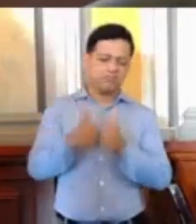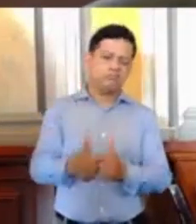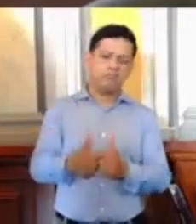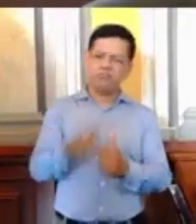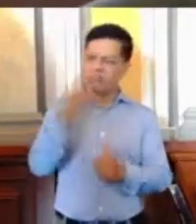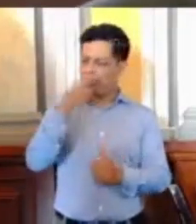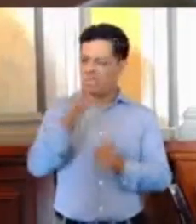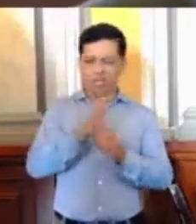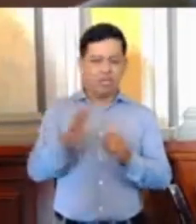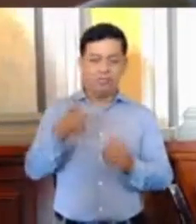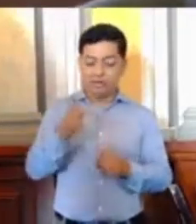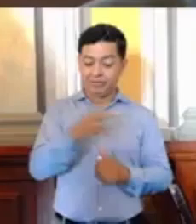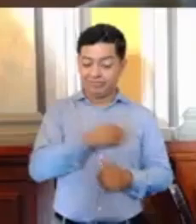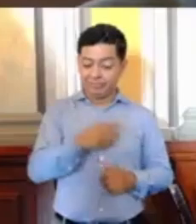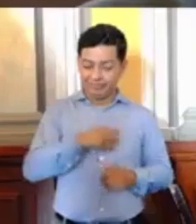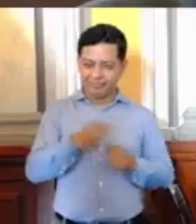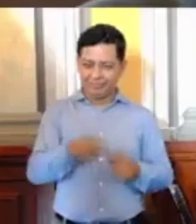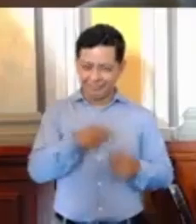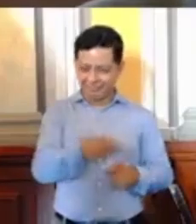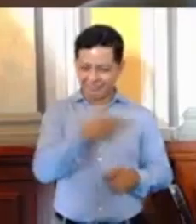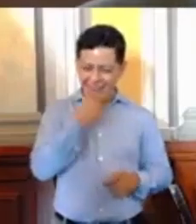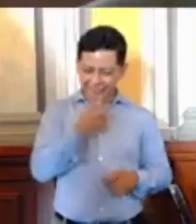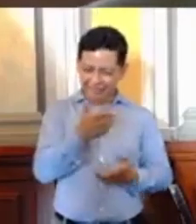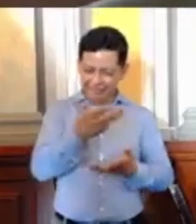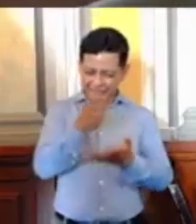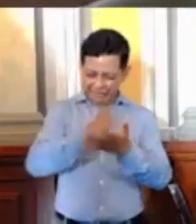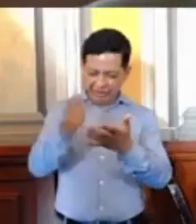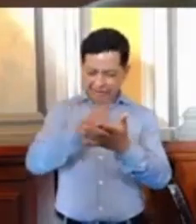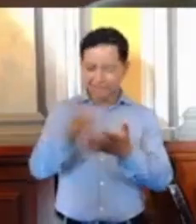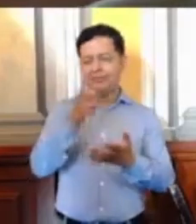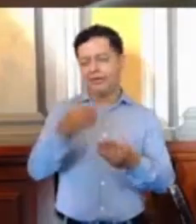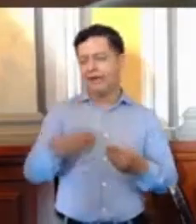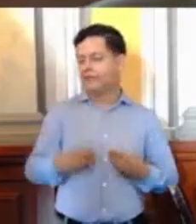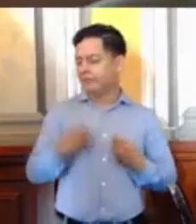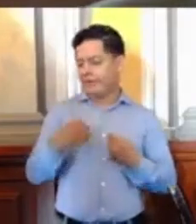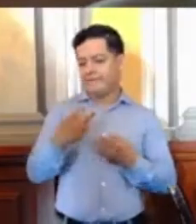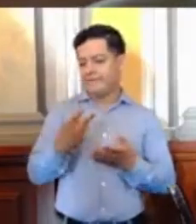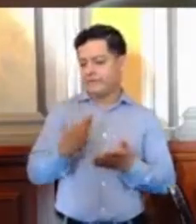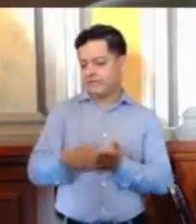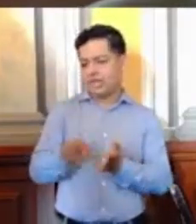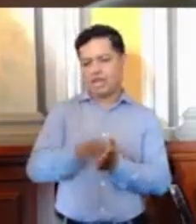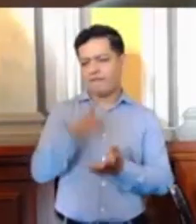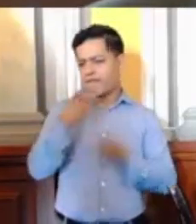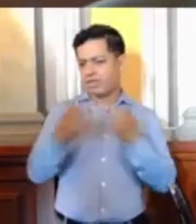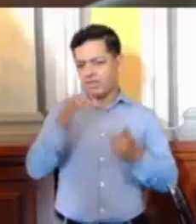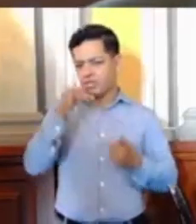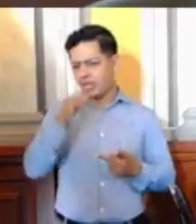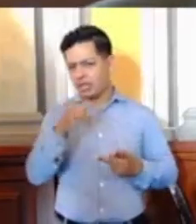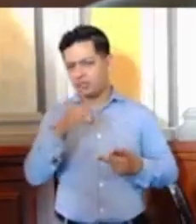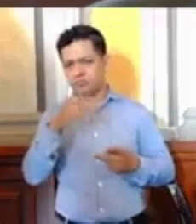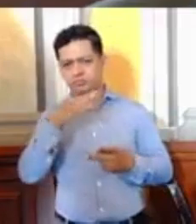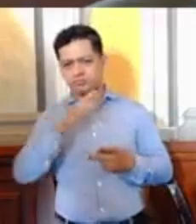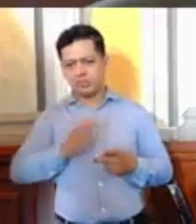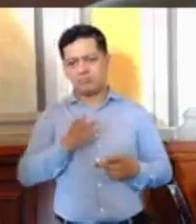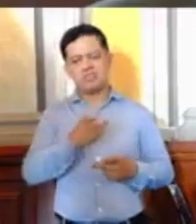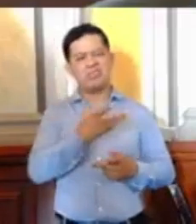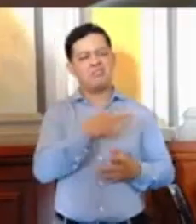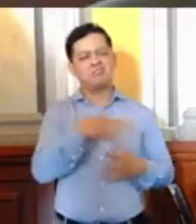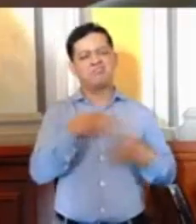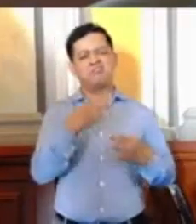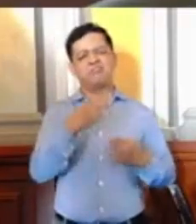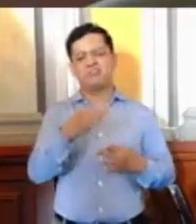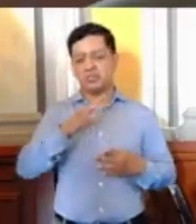establecieron y los hijos, hoy escritores perfectamente bilingües, escogieron el español como lengua